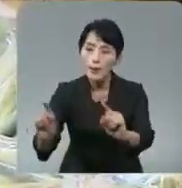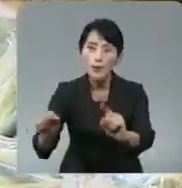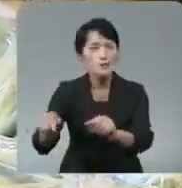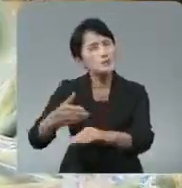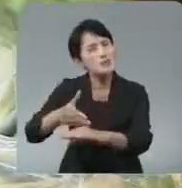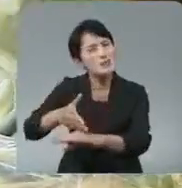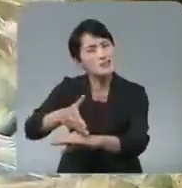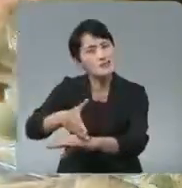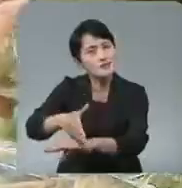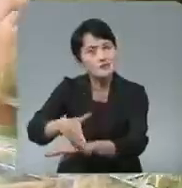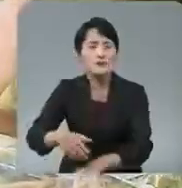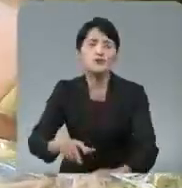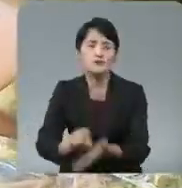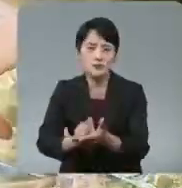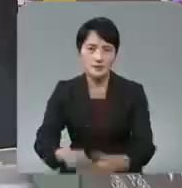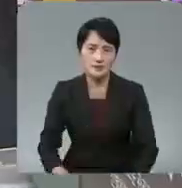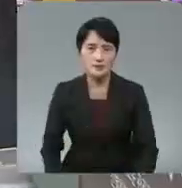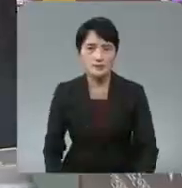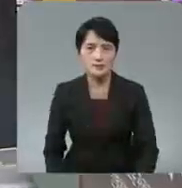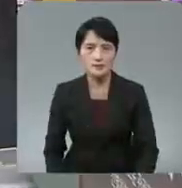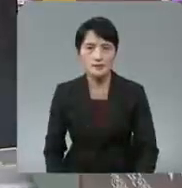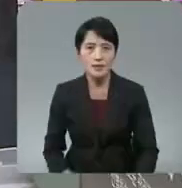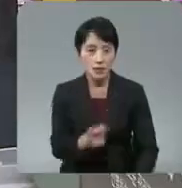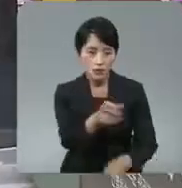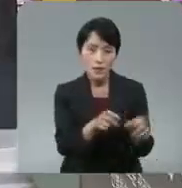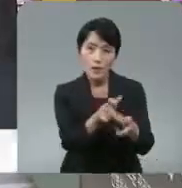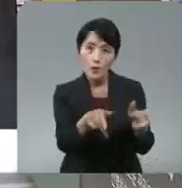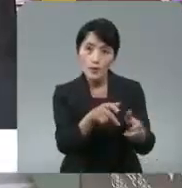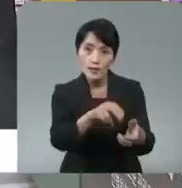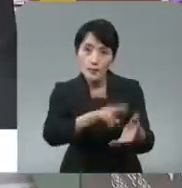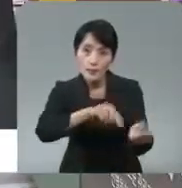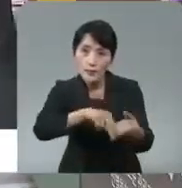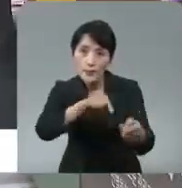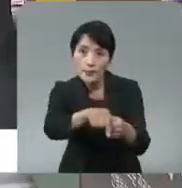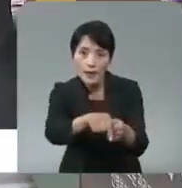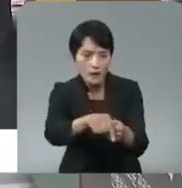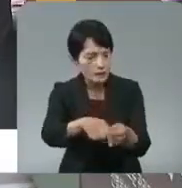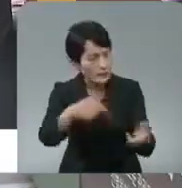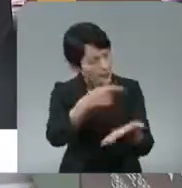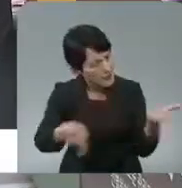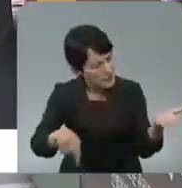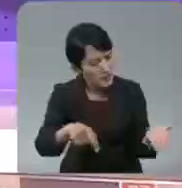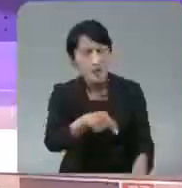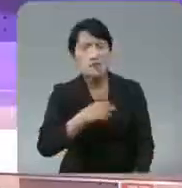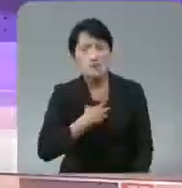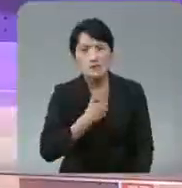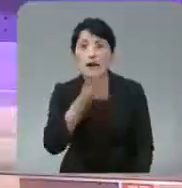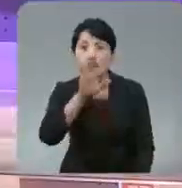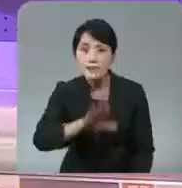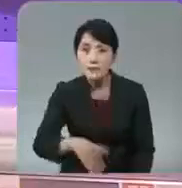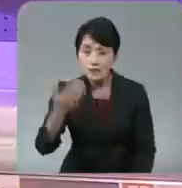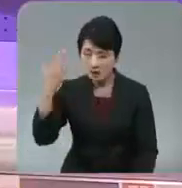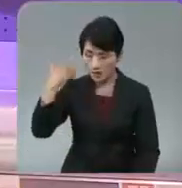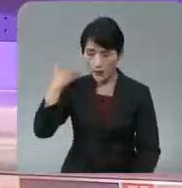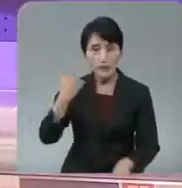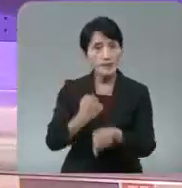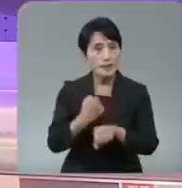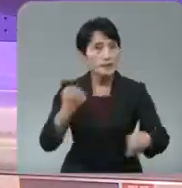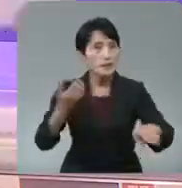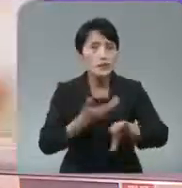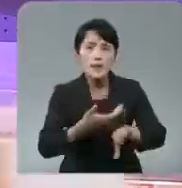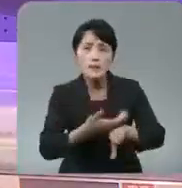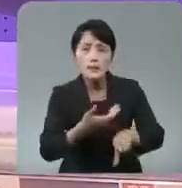cuarta ola de contagios y el subsiguiente endurecimiento de las pautas de prevención agregó que los pequeños comerciantes son los más afectados